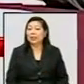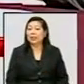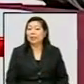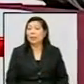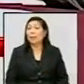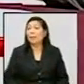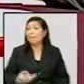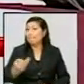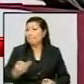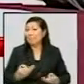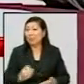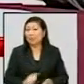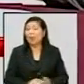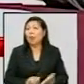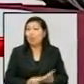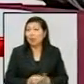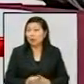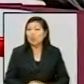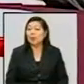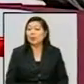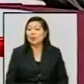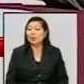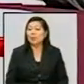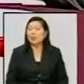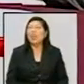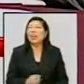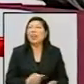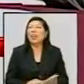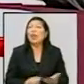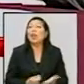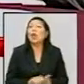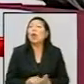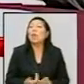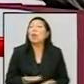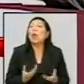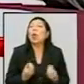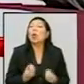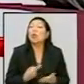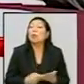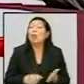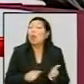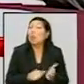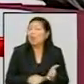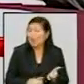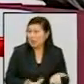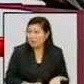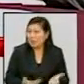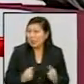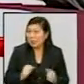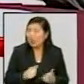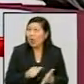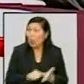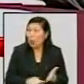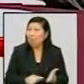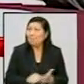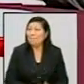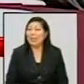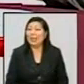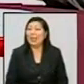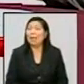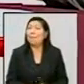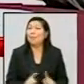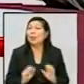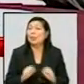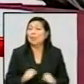los presupuestos, los costos, ¿no? Entonces, ¿qué se está comprando? ¿Cómo está operando? ¿Que están operando? Sí están operando, pues, pero